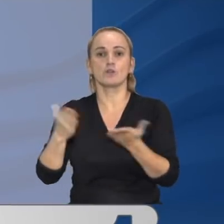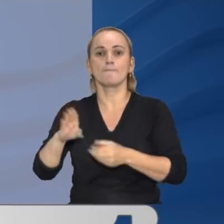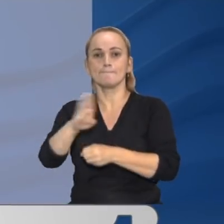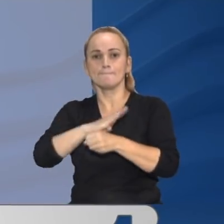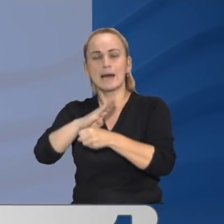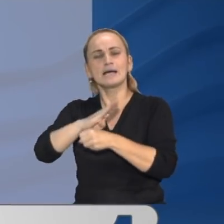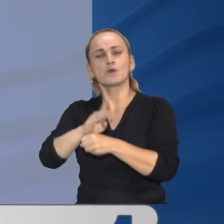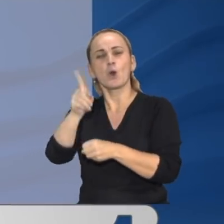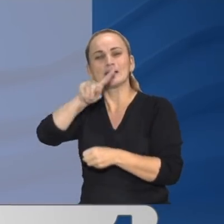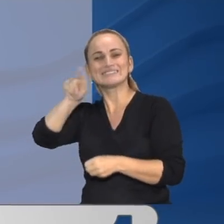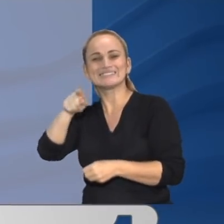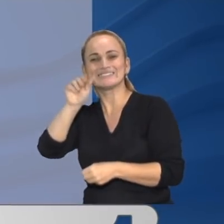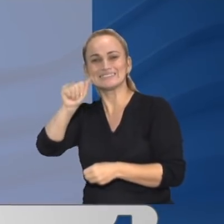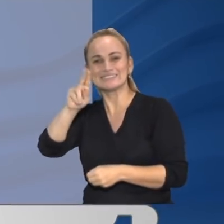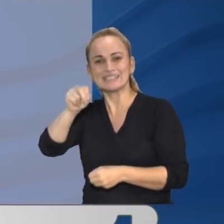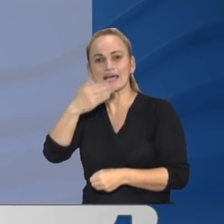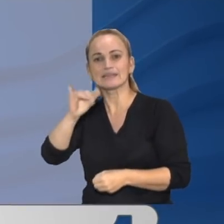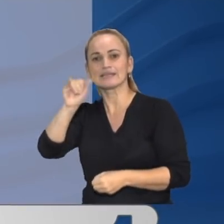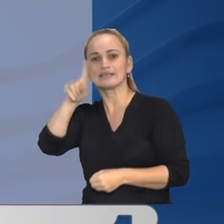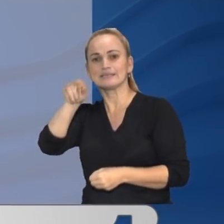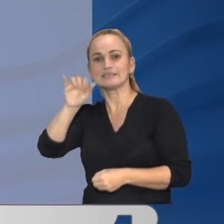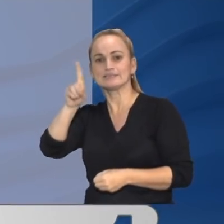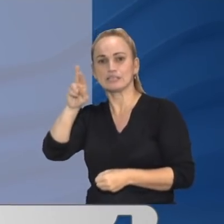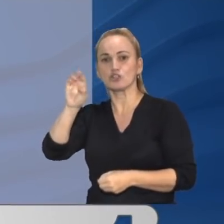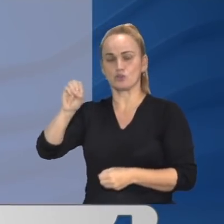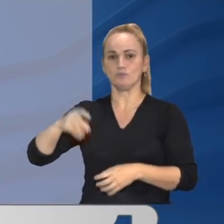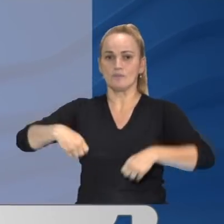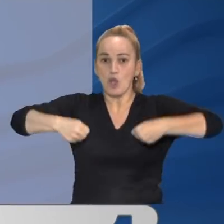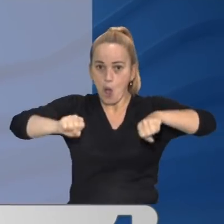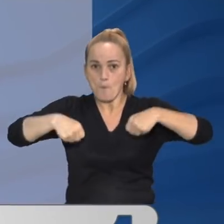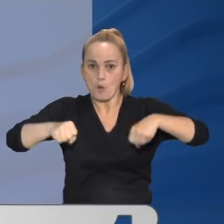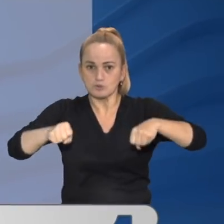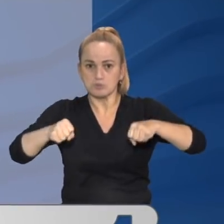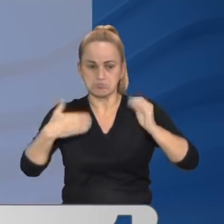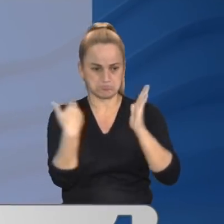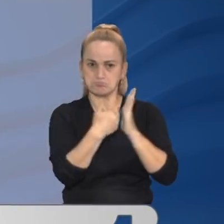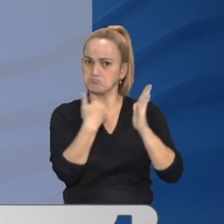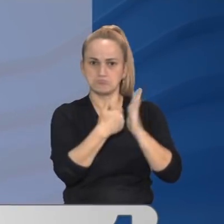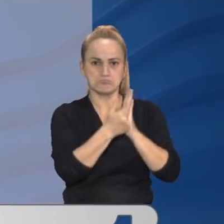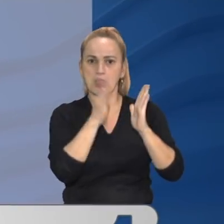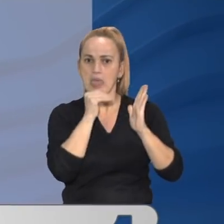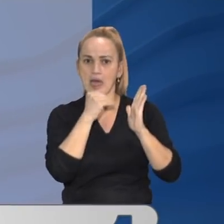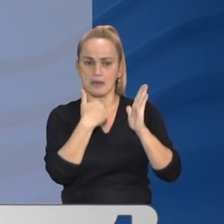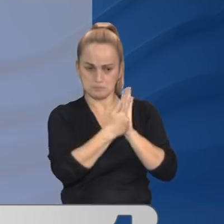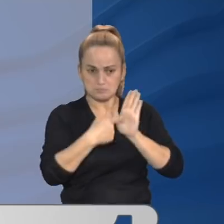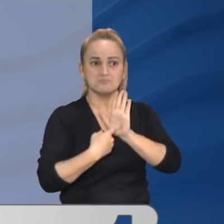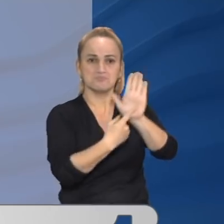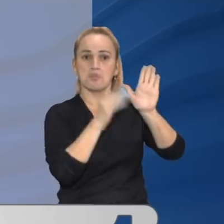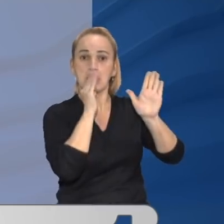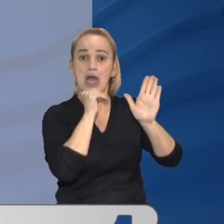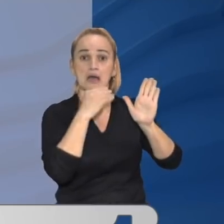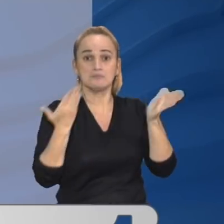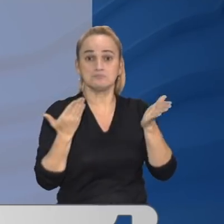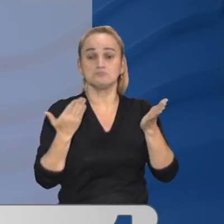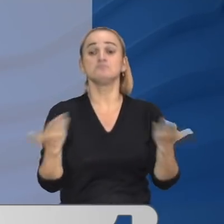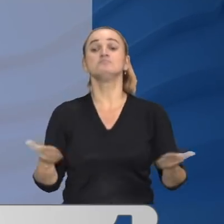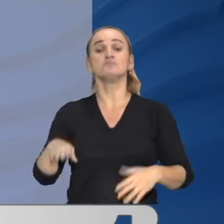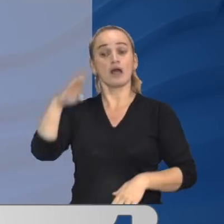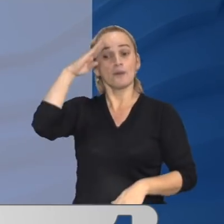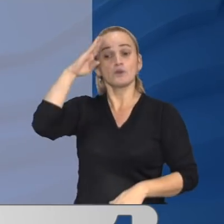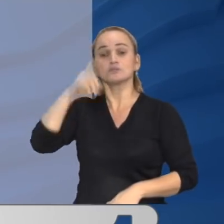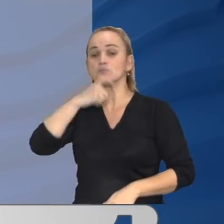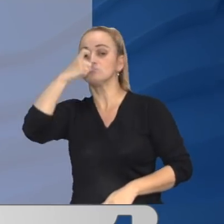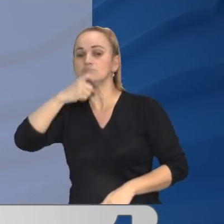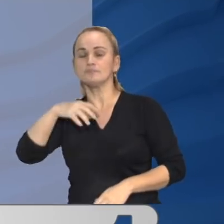barrio San Isidro, cuando el conductor de la moto no portaba los documentos y el pago de